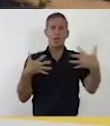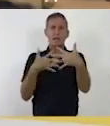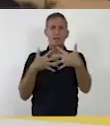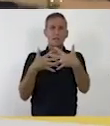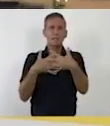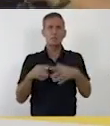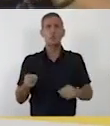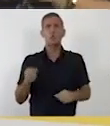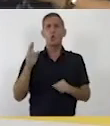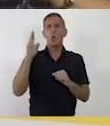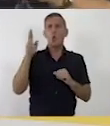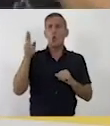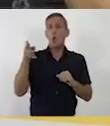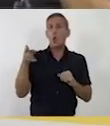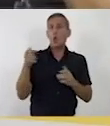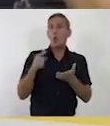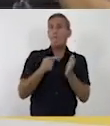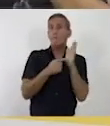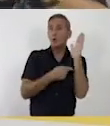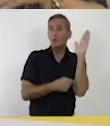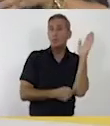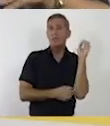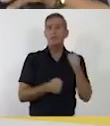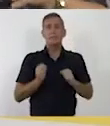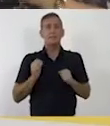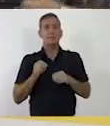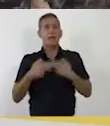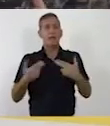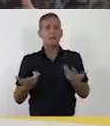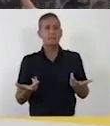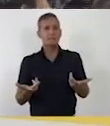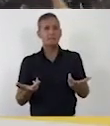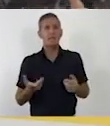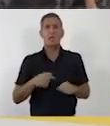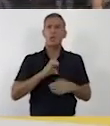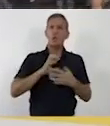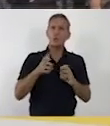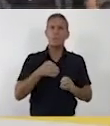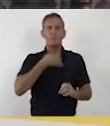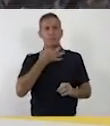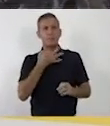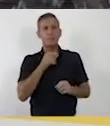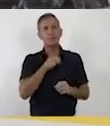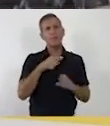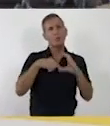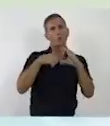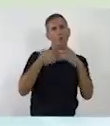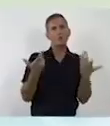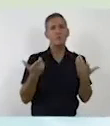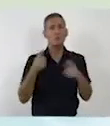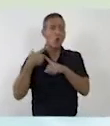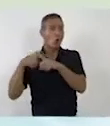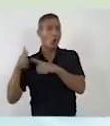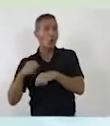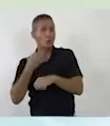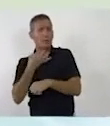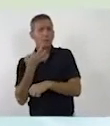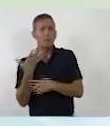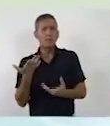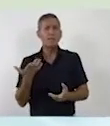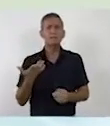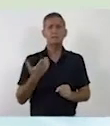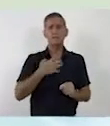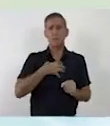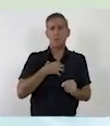relación estructura-propiedad-aplicación. Eso es importante tenerlo en cuenta porque es una forma de explicar un contenido. Y otra explicación